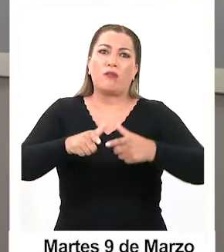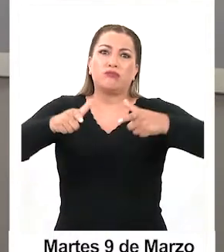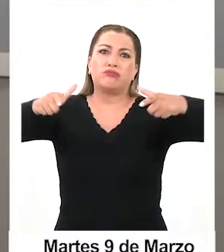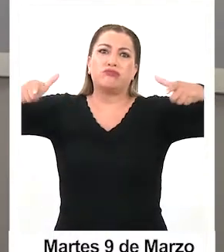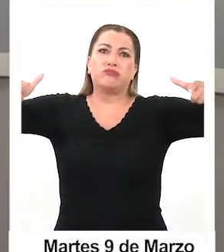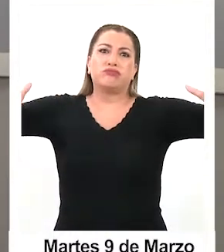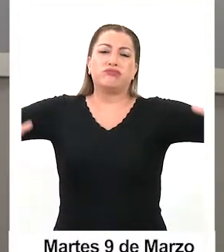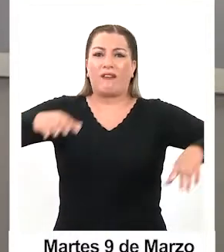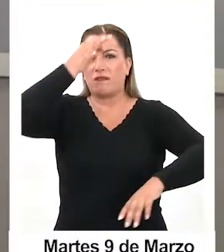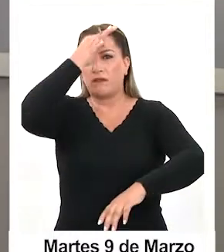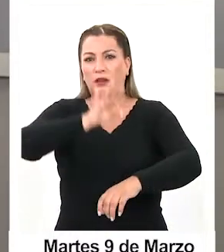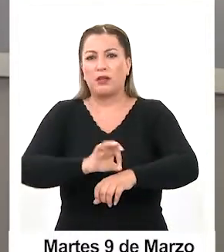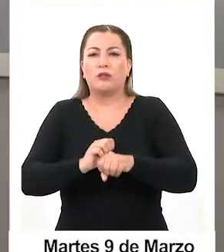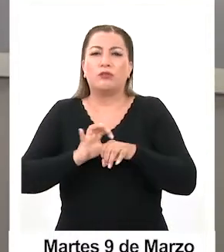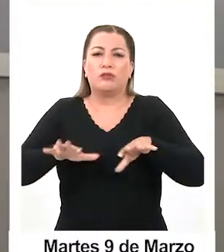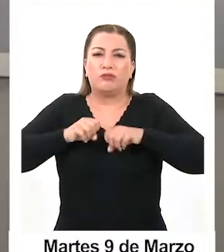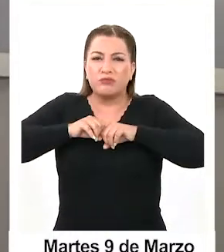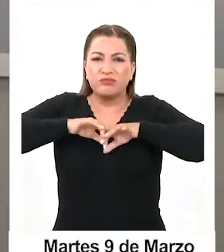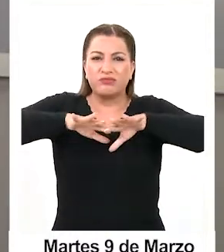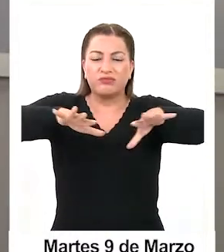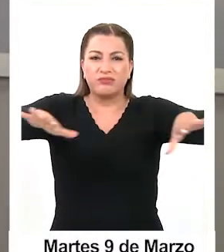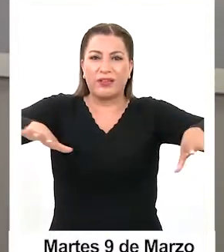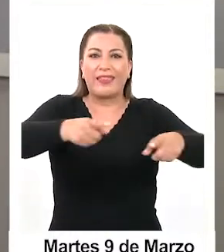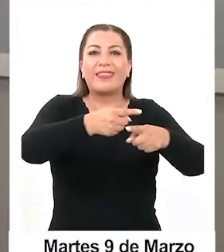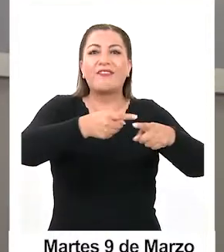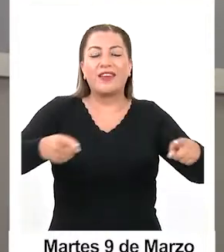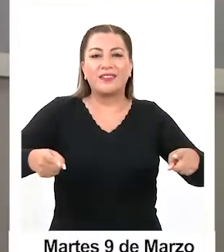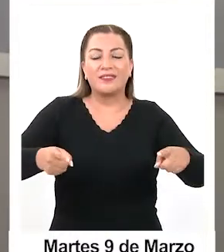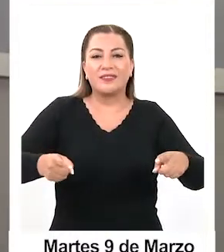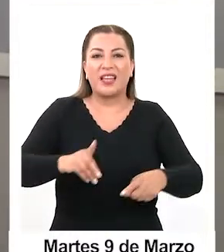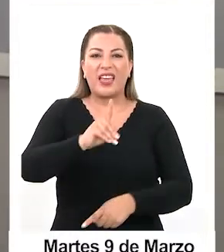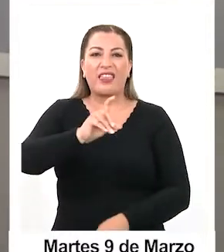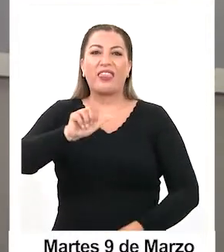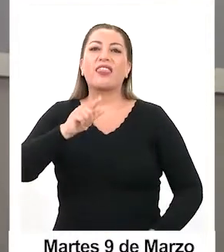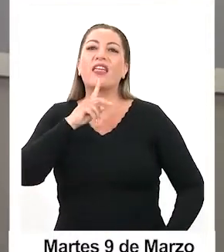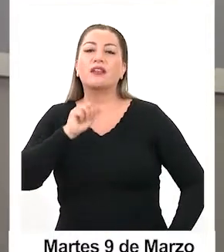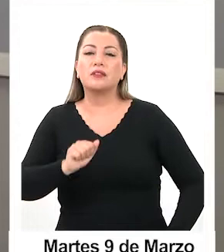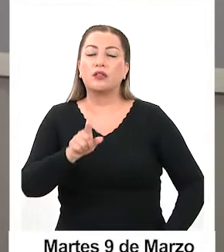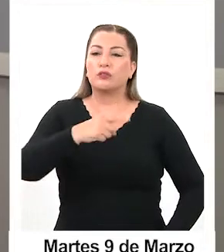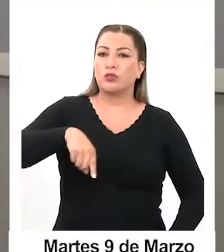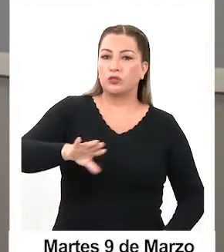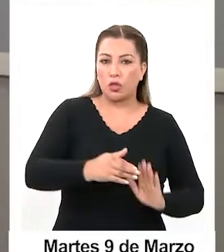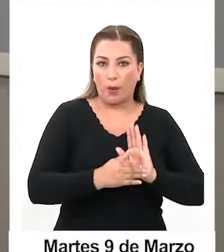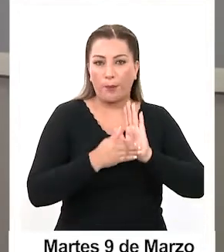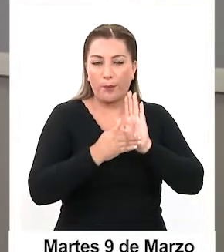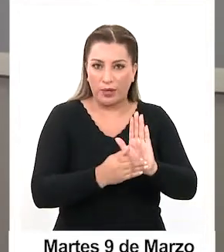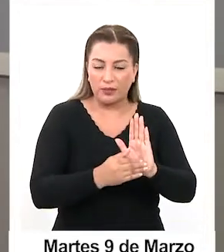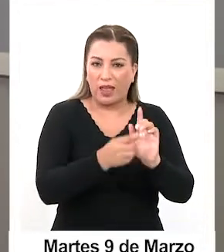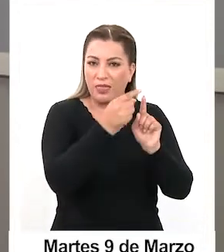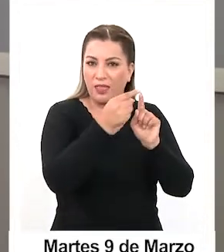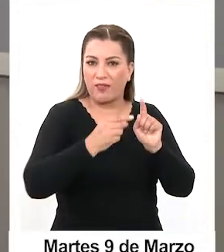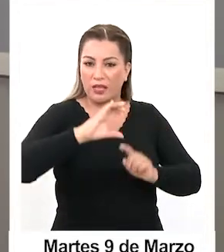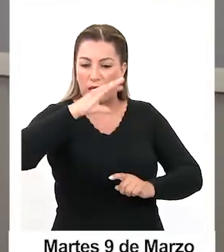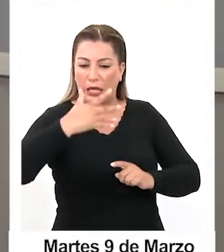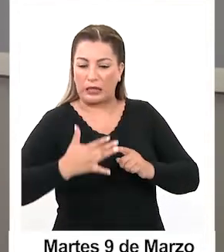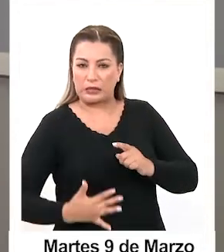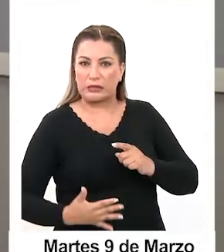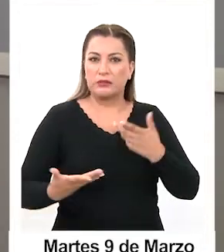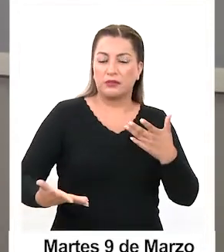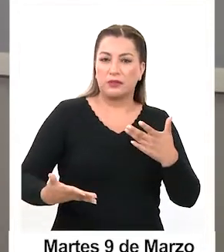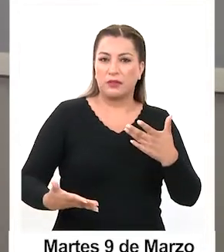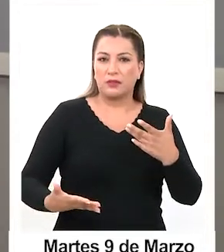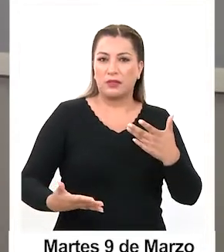explosiva los casos. Ahí ya estábamos hablando de una variante distinta, tuvimos que empezar a dar a conocer las distintas características de